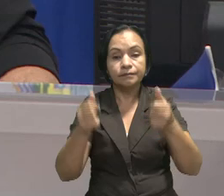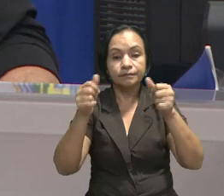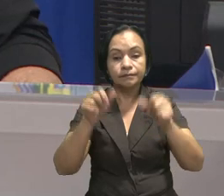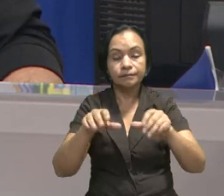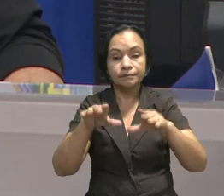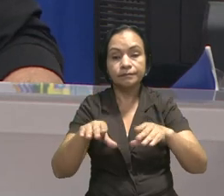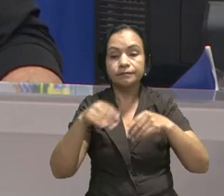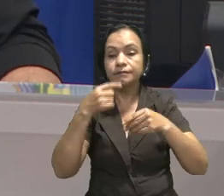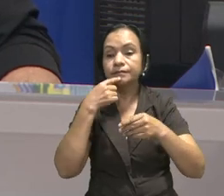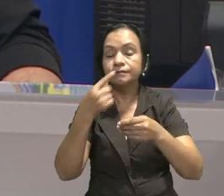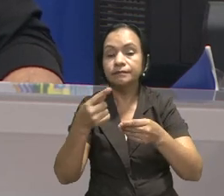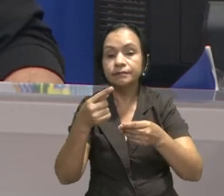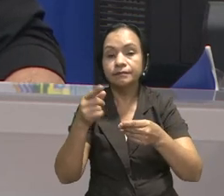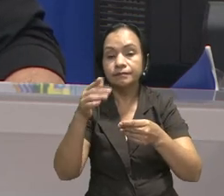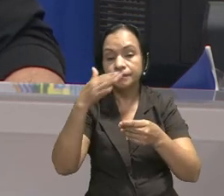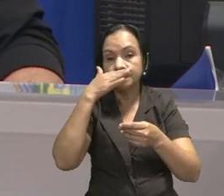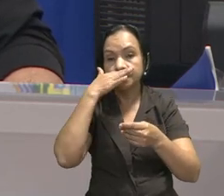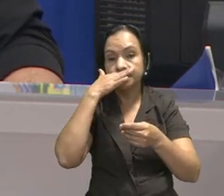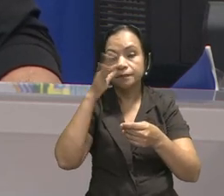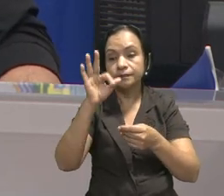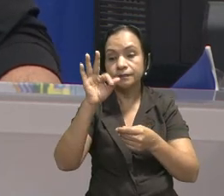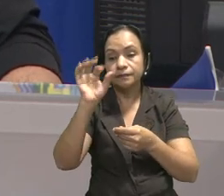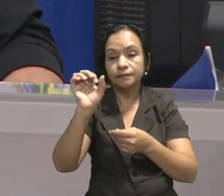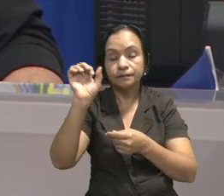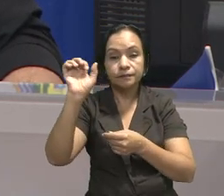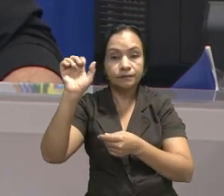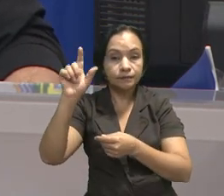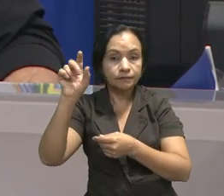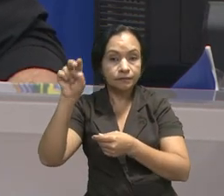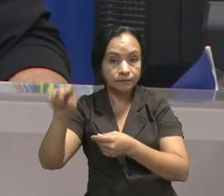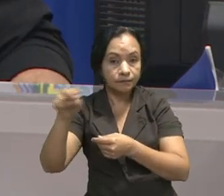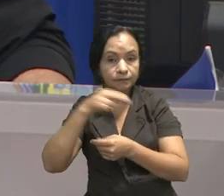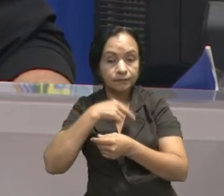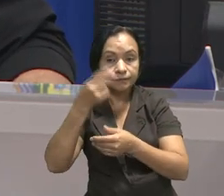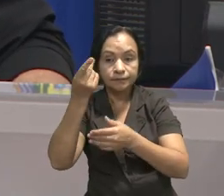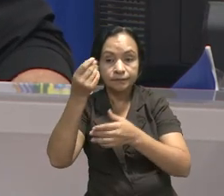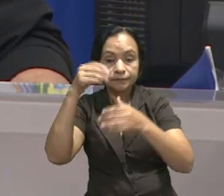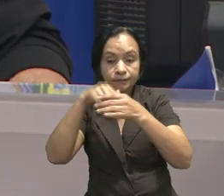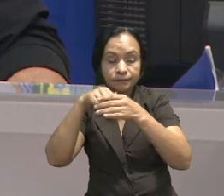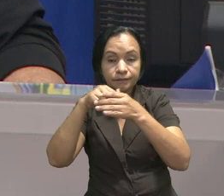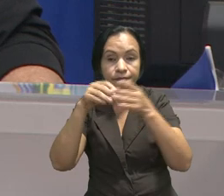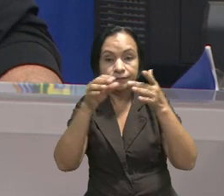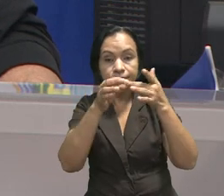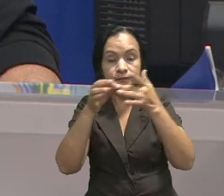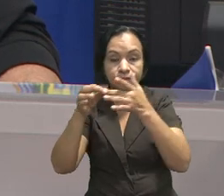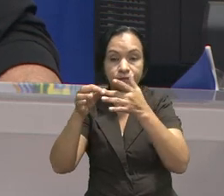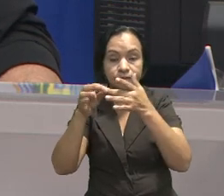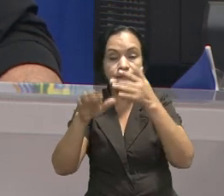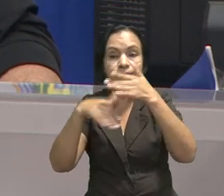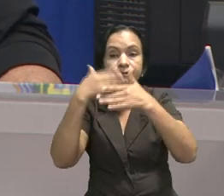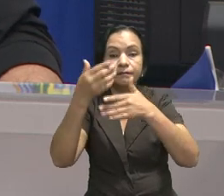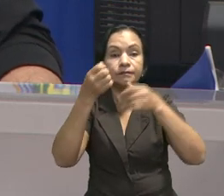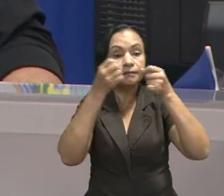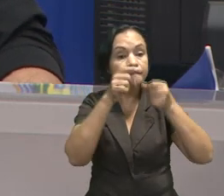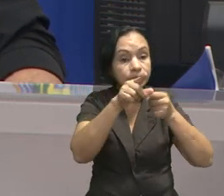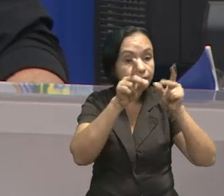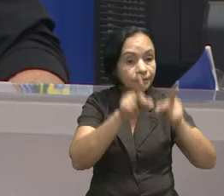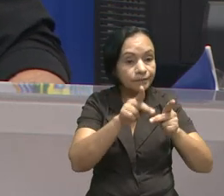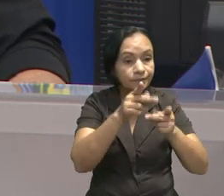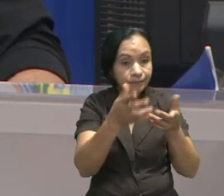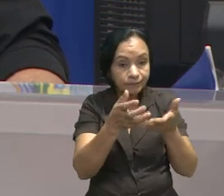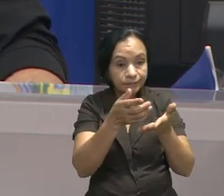propuesta precisamente por el Frente Sandinista para crear un fondo especial para las pensiones,